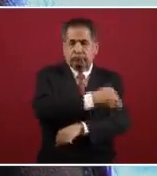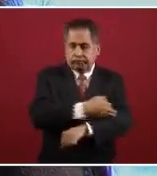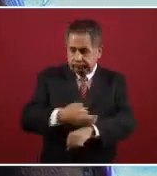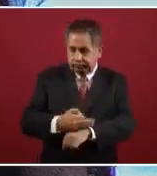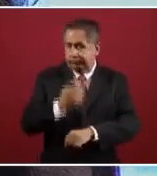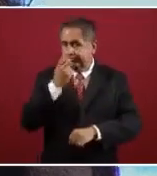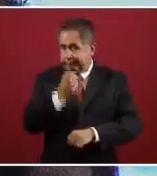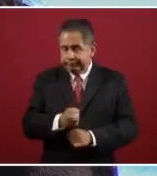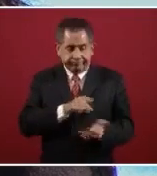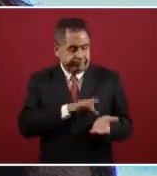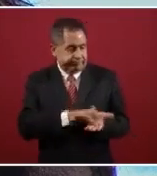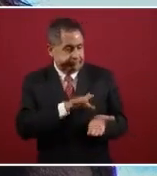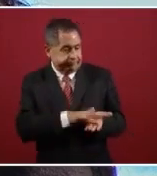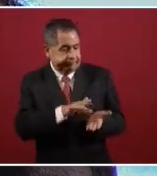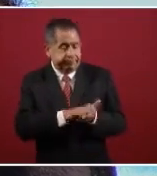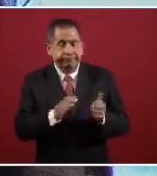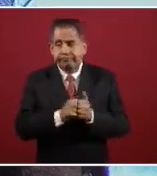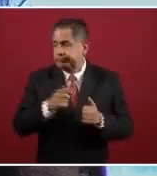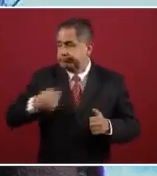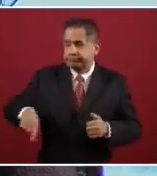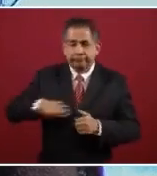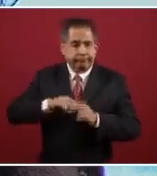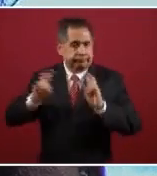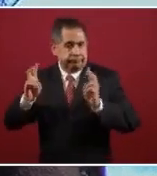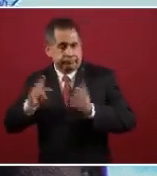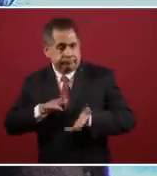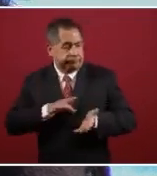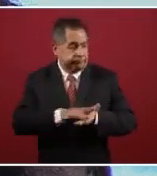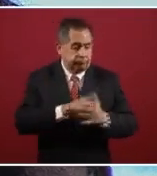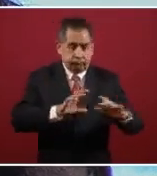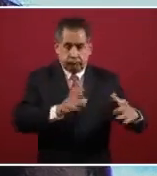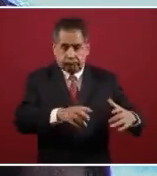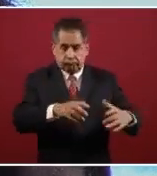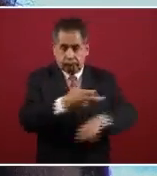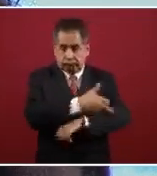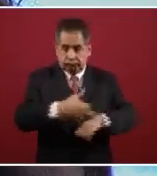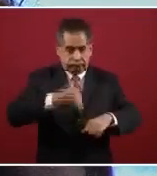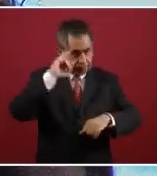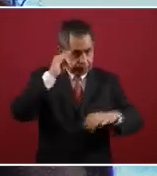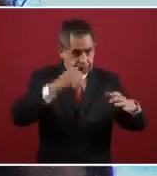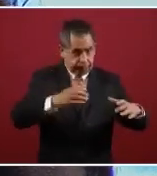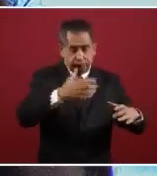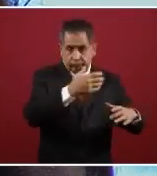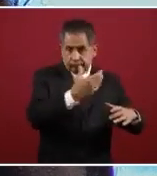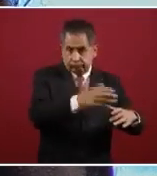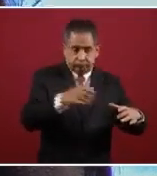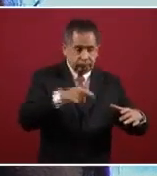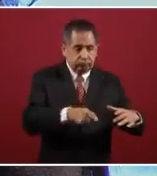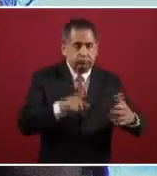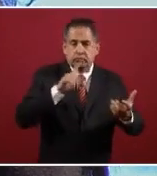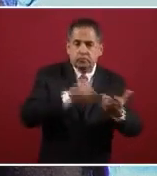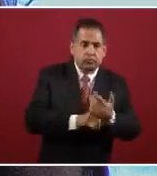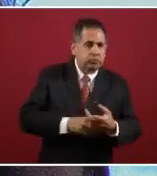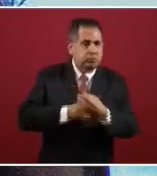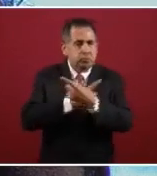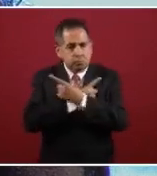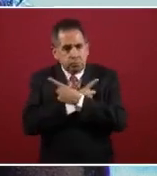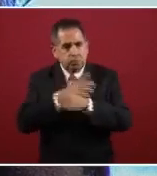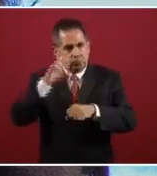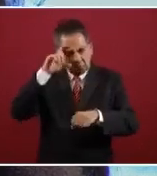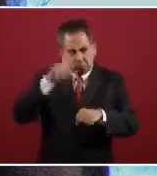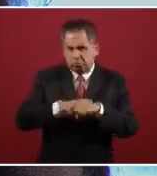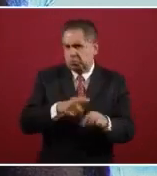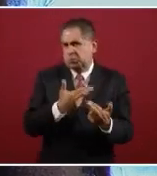estamos impulsando a través de nuestro programa. Vemos a la familia campesina como una reserva de valores morales y